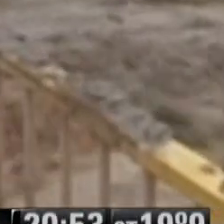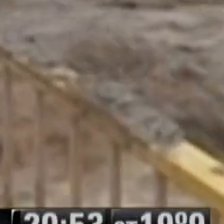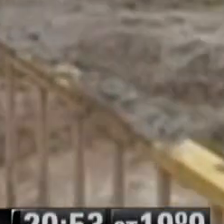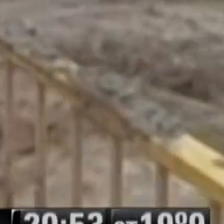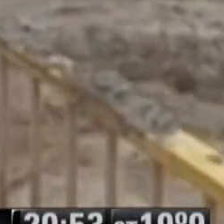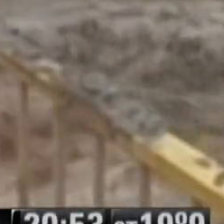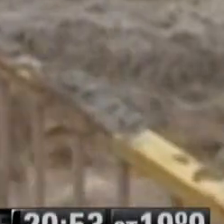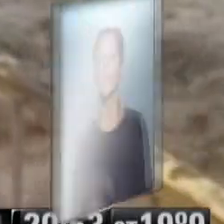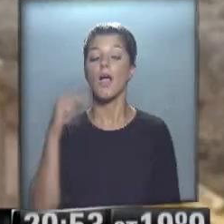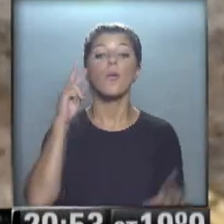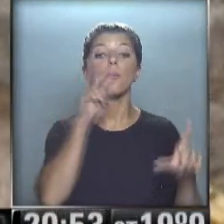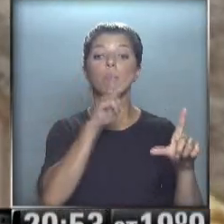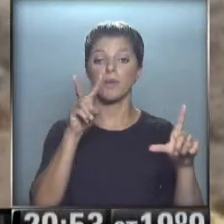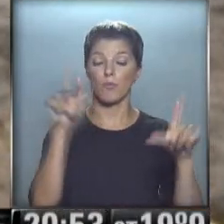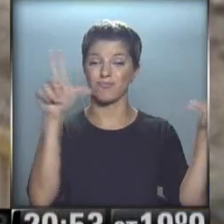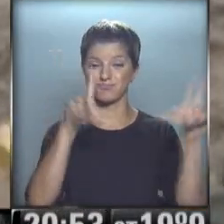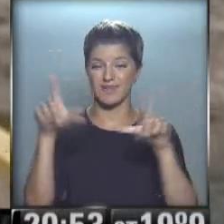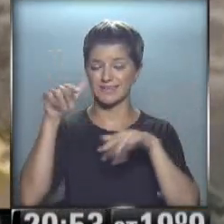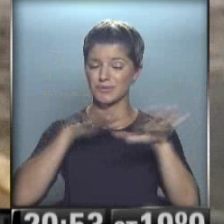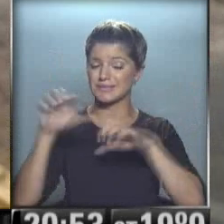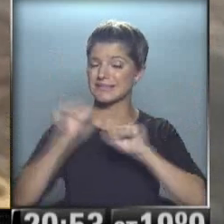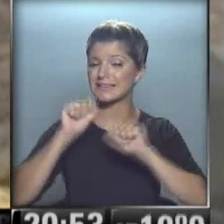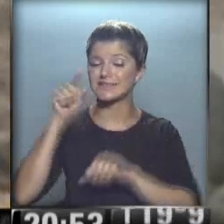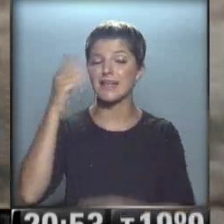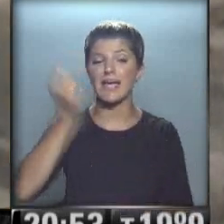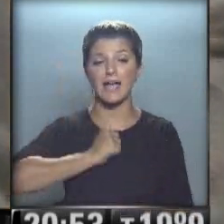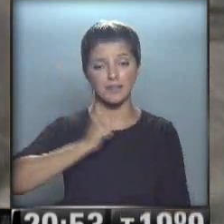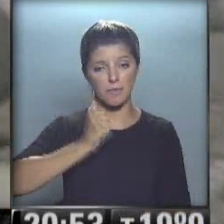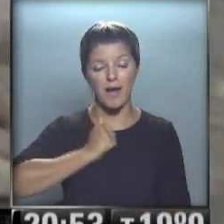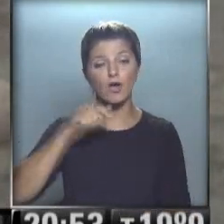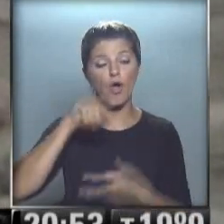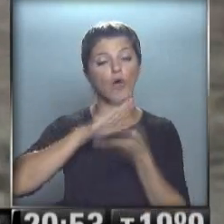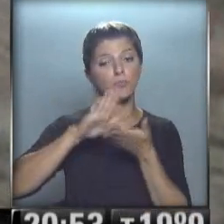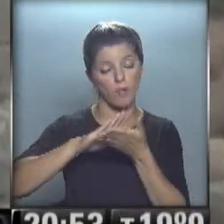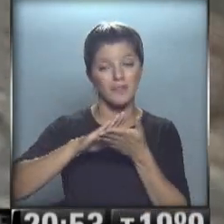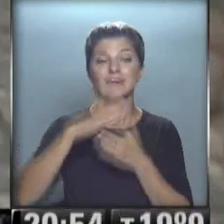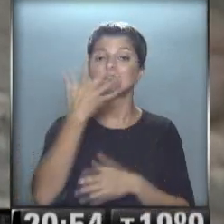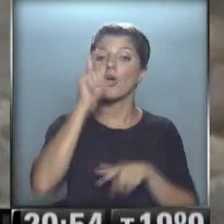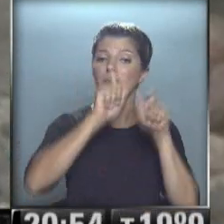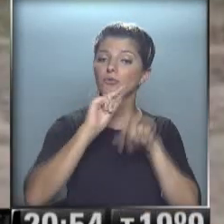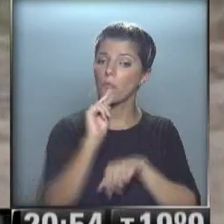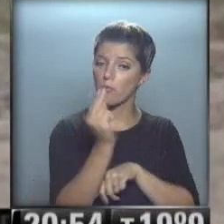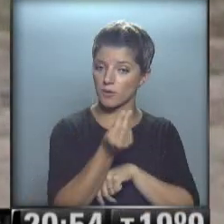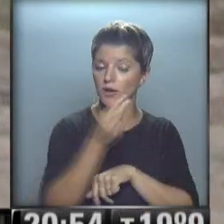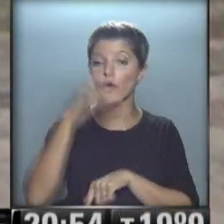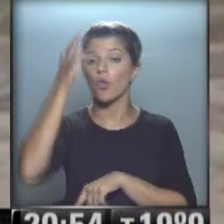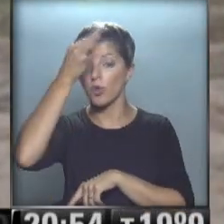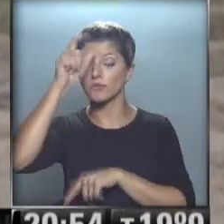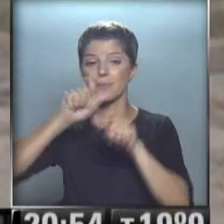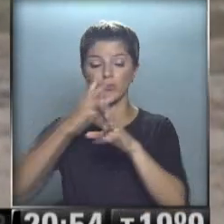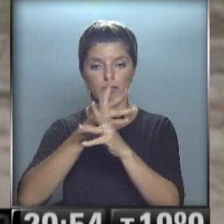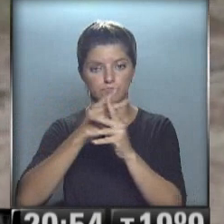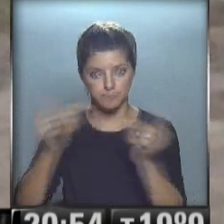así images de la crítica situación en la provincia de catamarca reiteramos los datos cinco muertos 12 personas